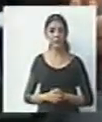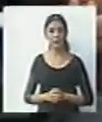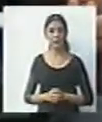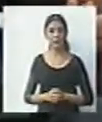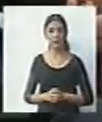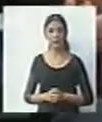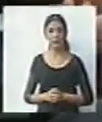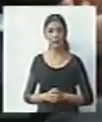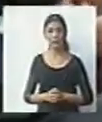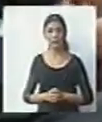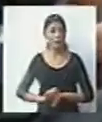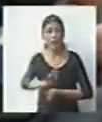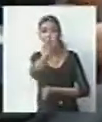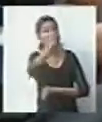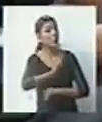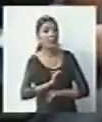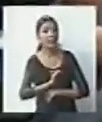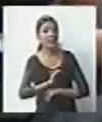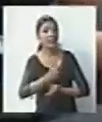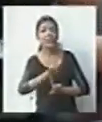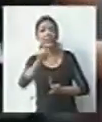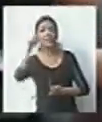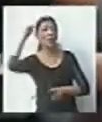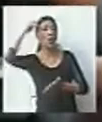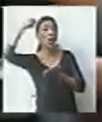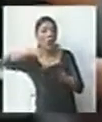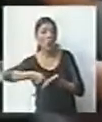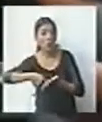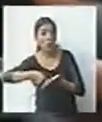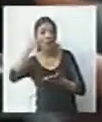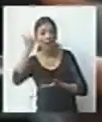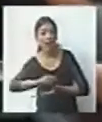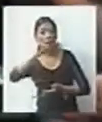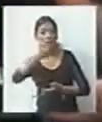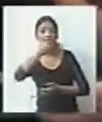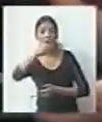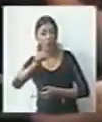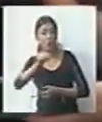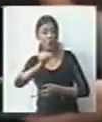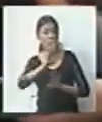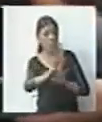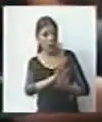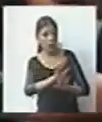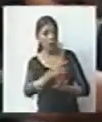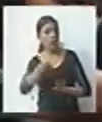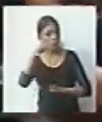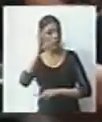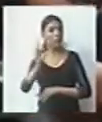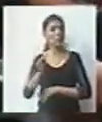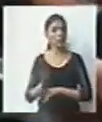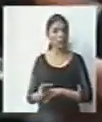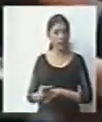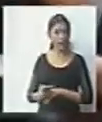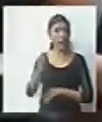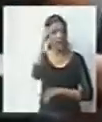orden judicial. Eso será otro problema. Lo que te quiero decir, si puede haber una solución, la tiene que poner todo, ¿entendés? Si vos pones palo en la rueda, no la va a